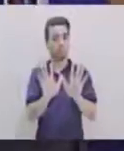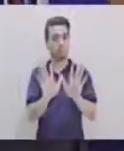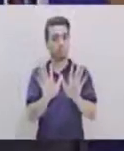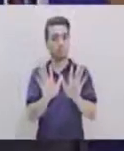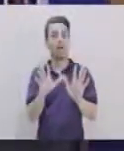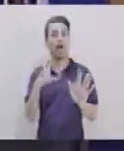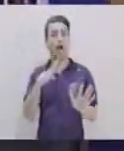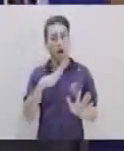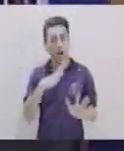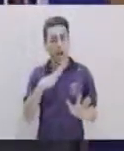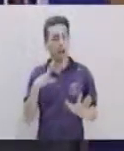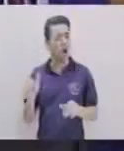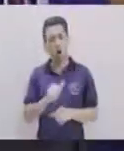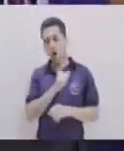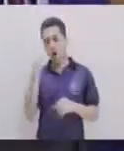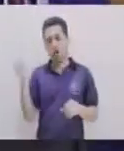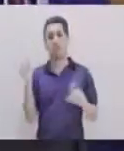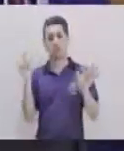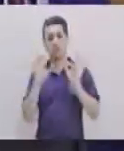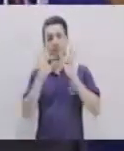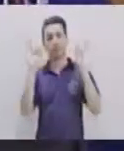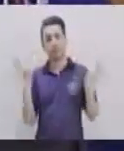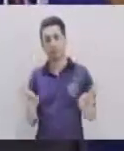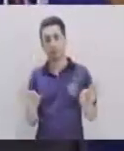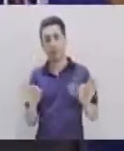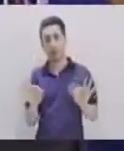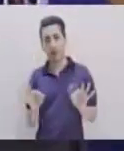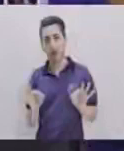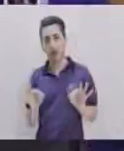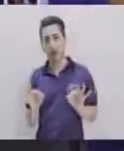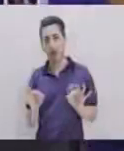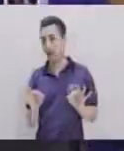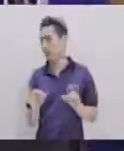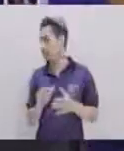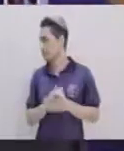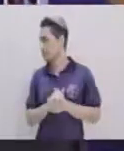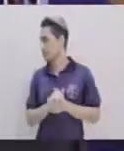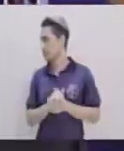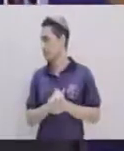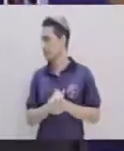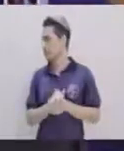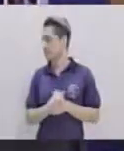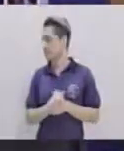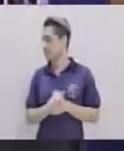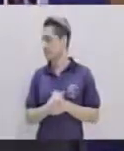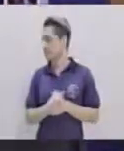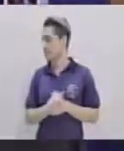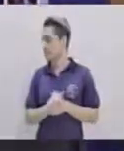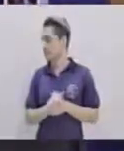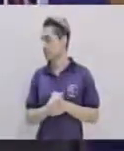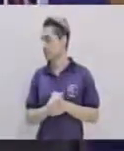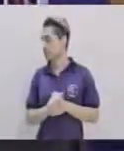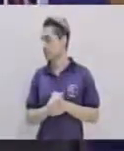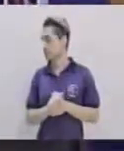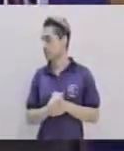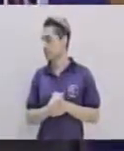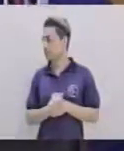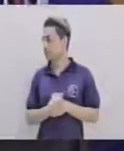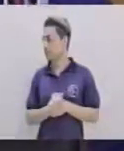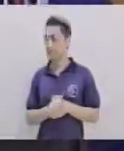Hay muchas otras maneras. Y seguimos con nuestro cuento. Si te estás dando